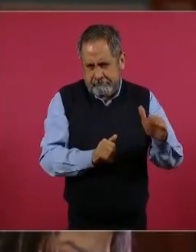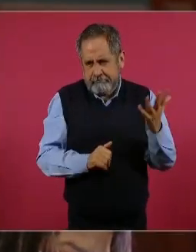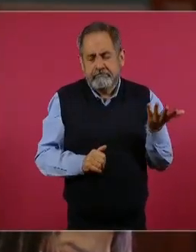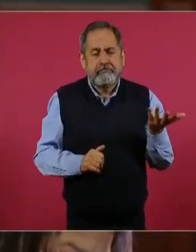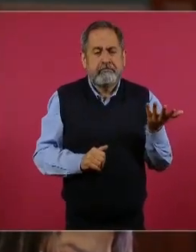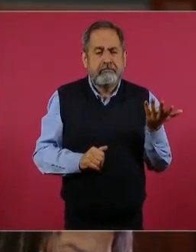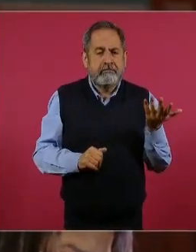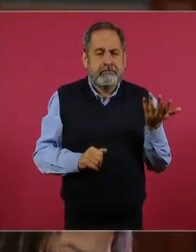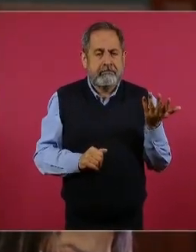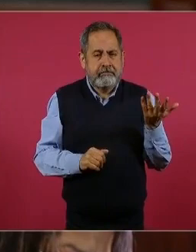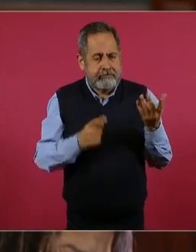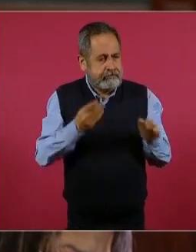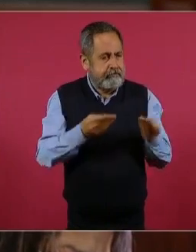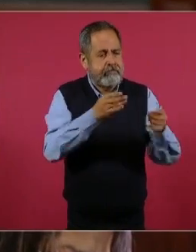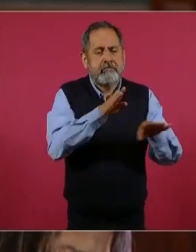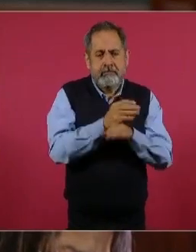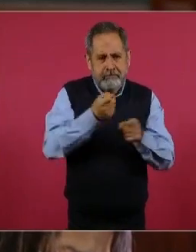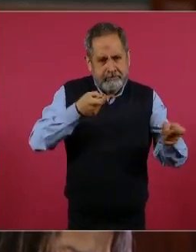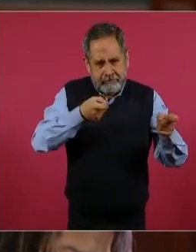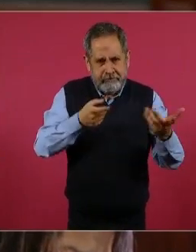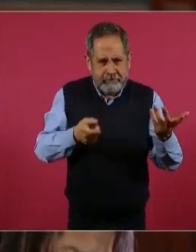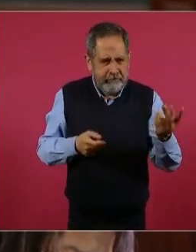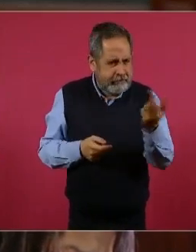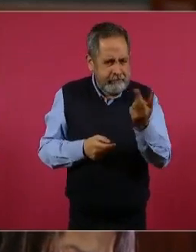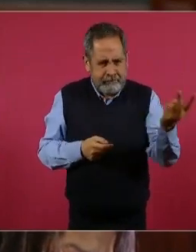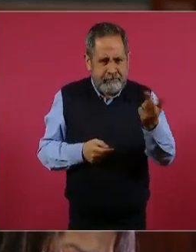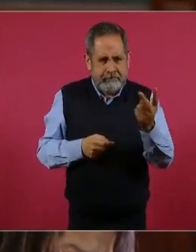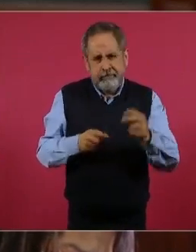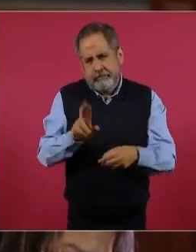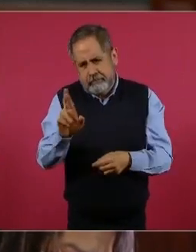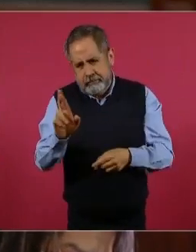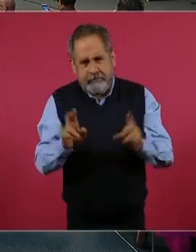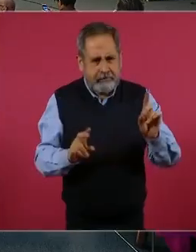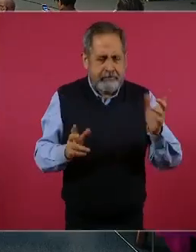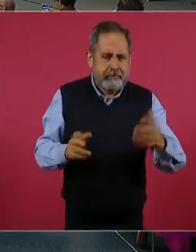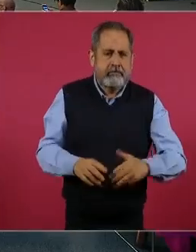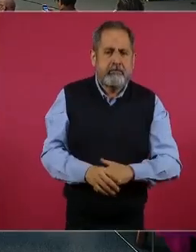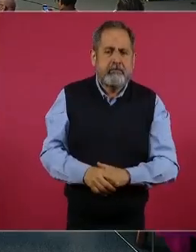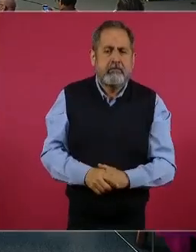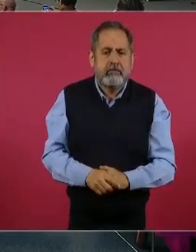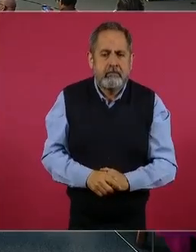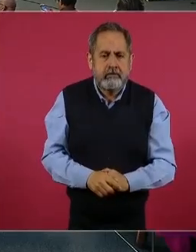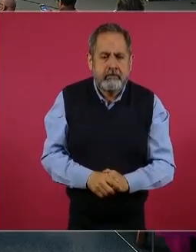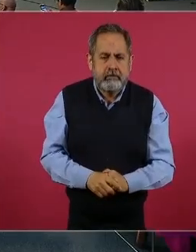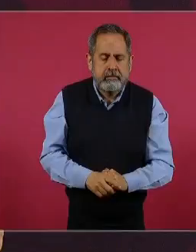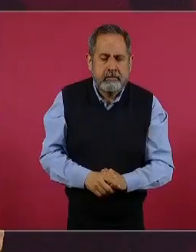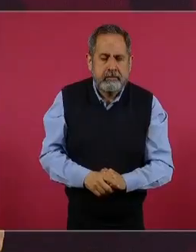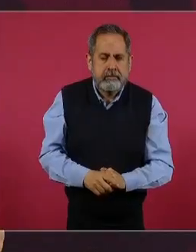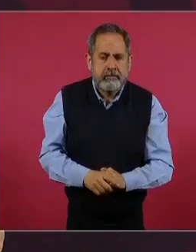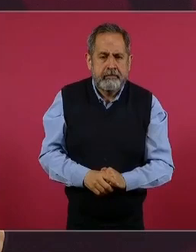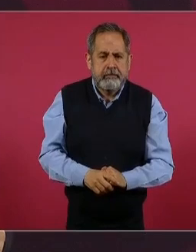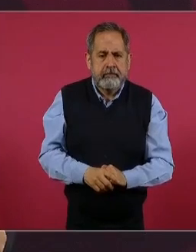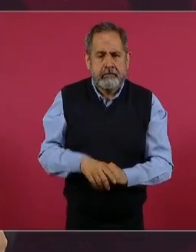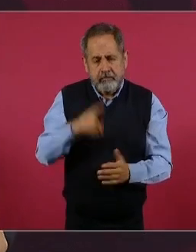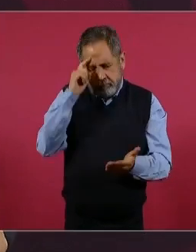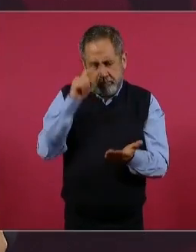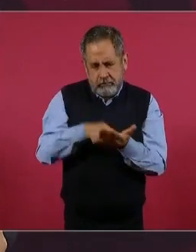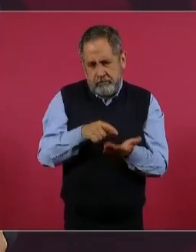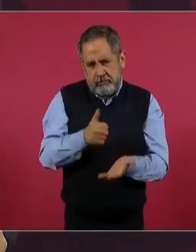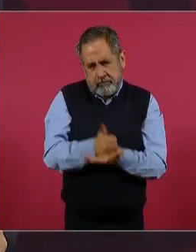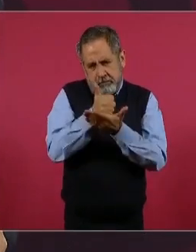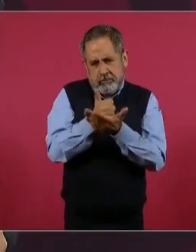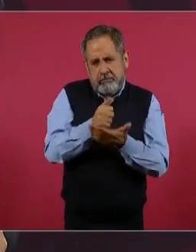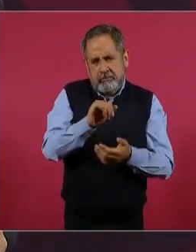al presidente Biden del Partido Demócrata? Yo creo que sí, ayudaría